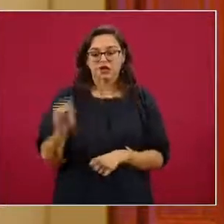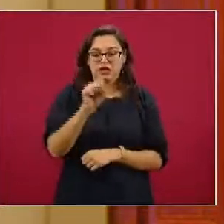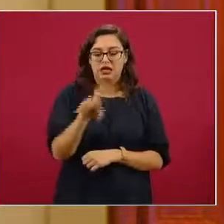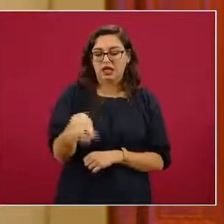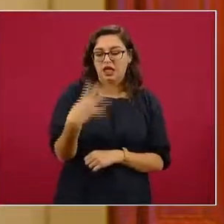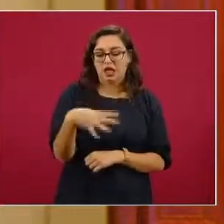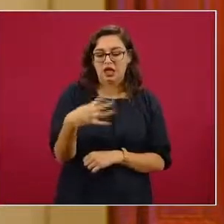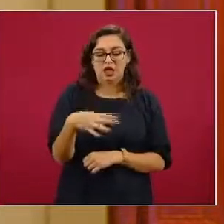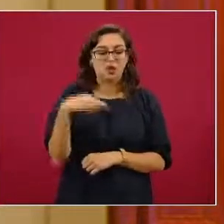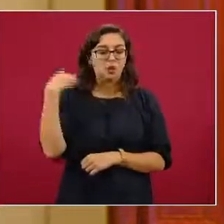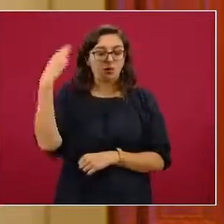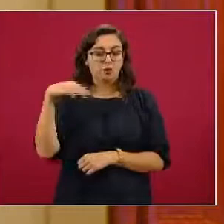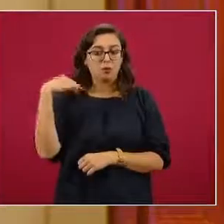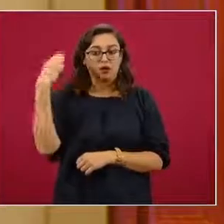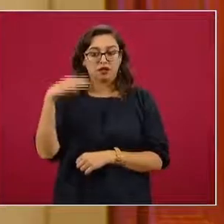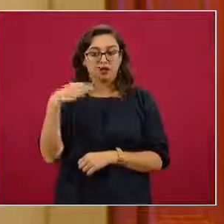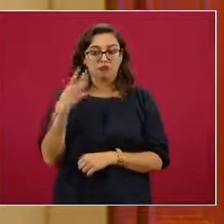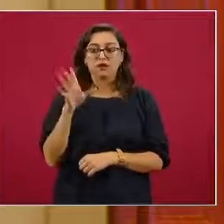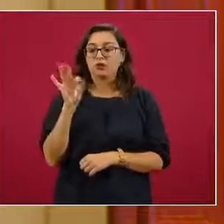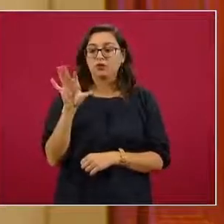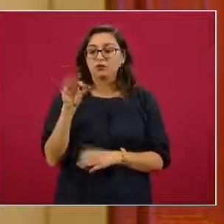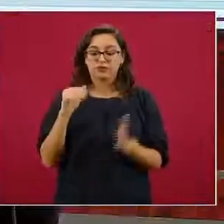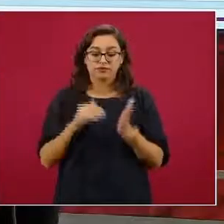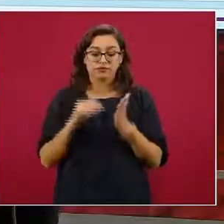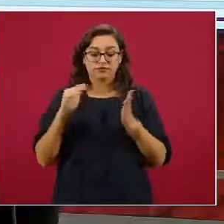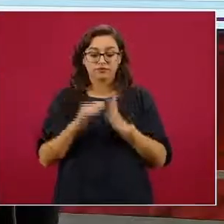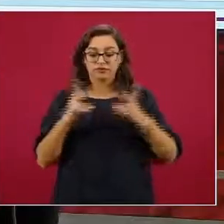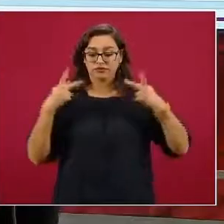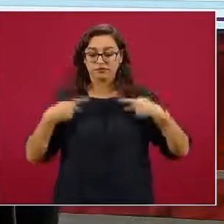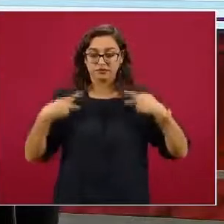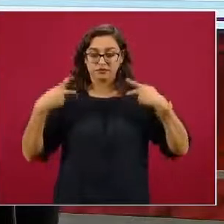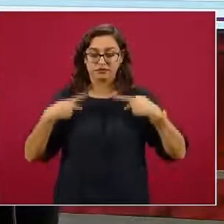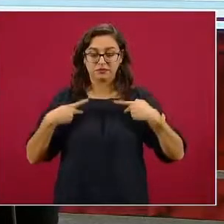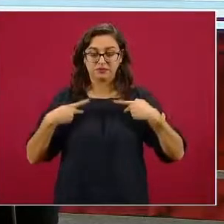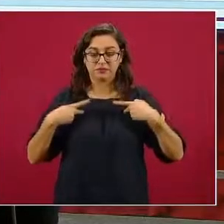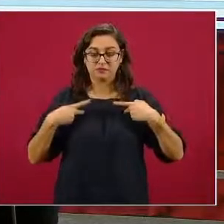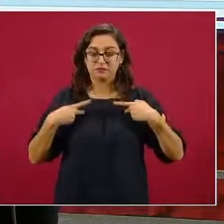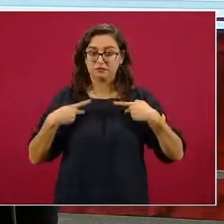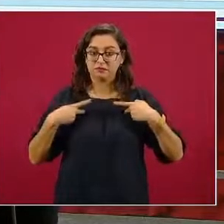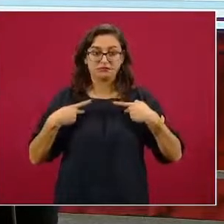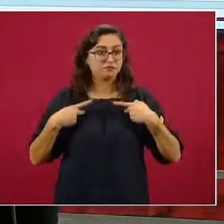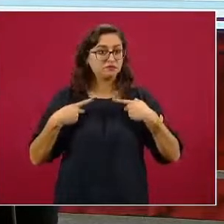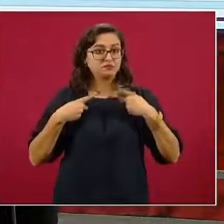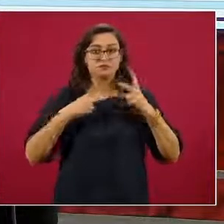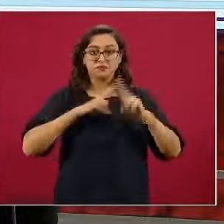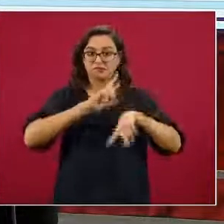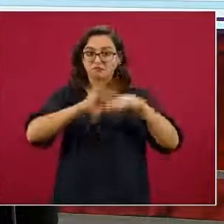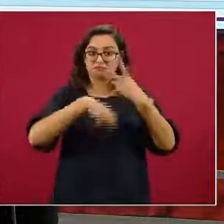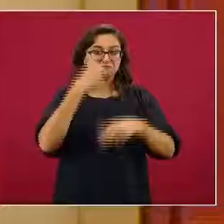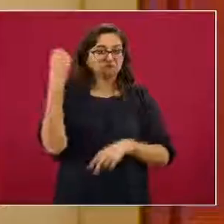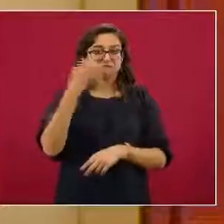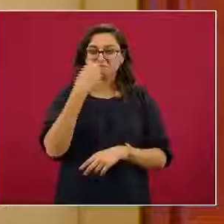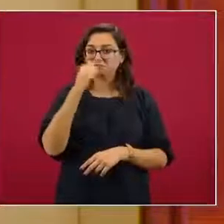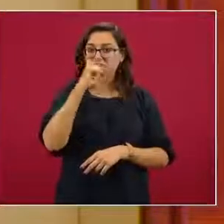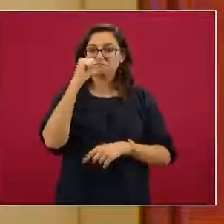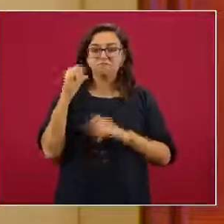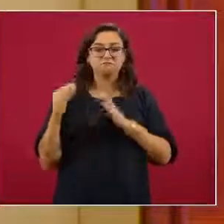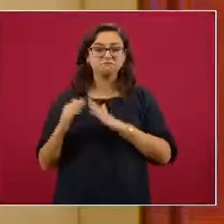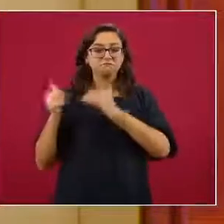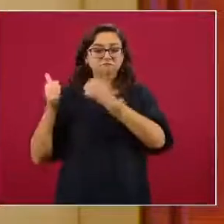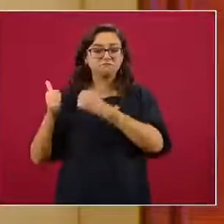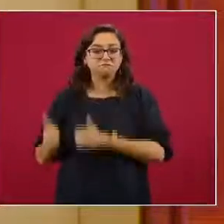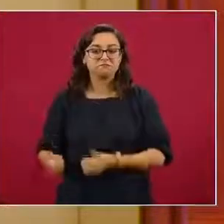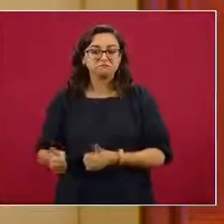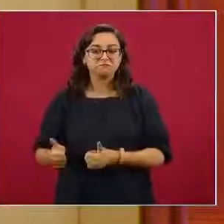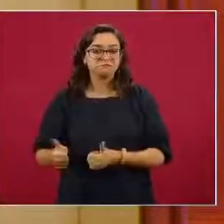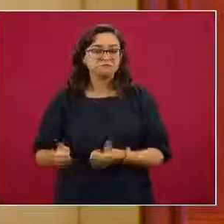marzo logramos que 40 millones de personas salieran del espacio público, se quedaran en casa, no se